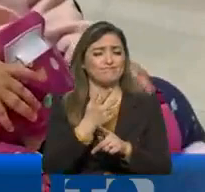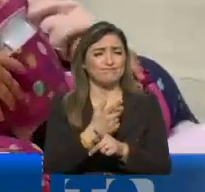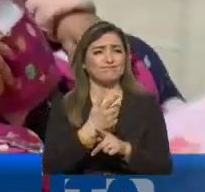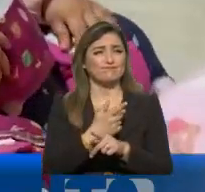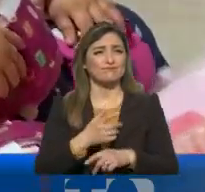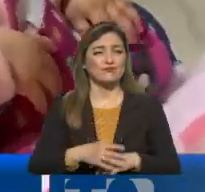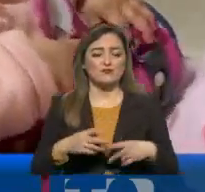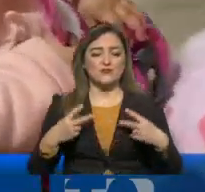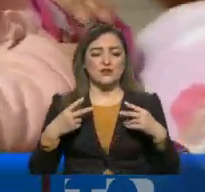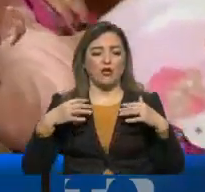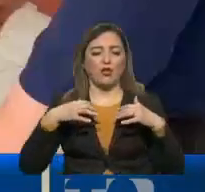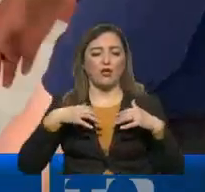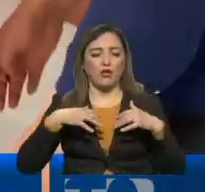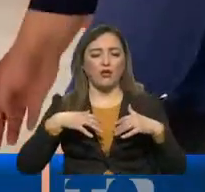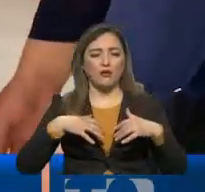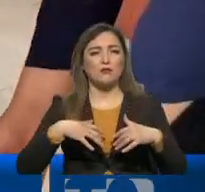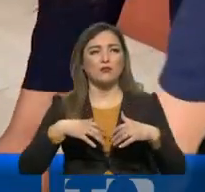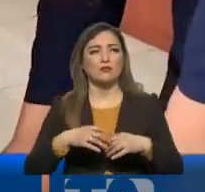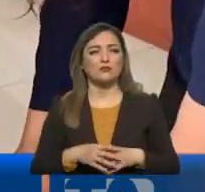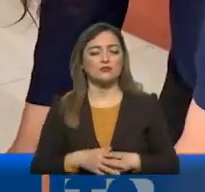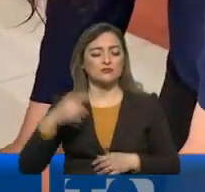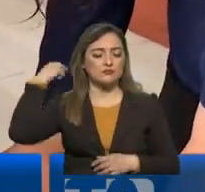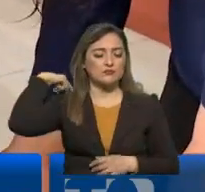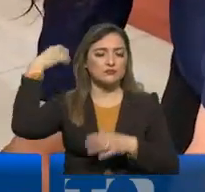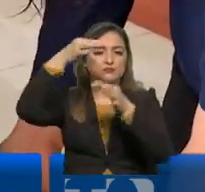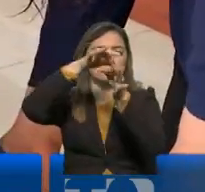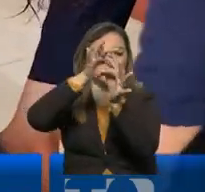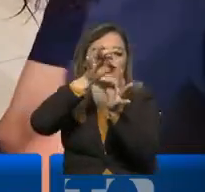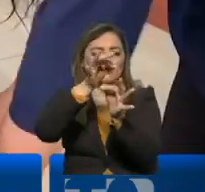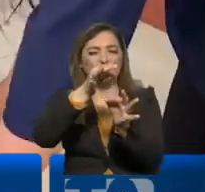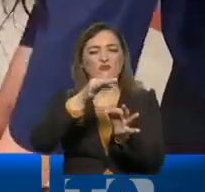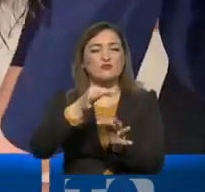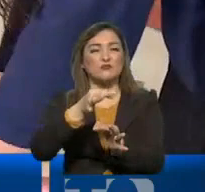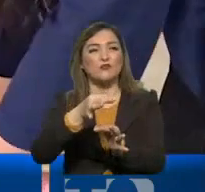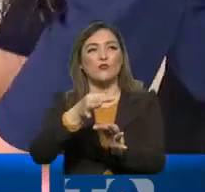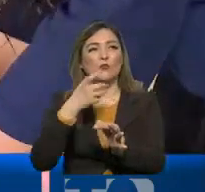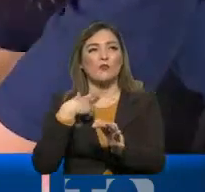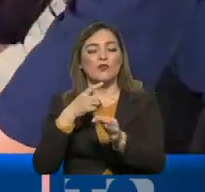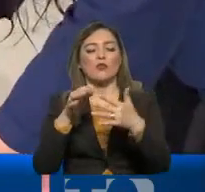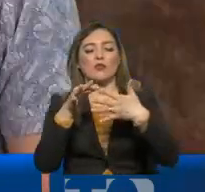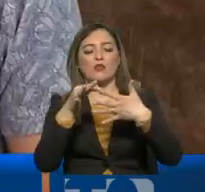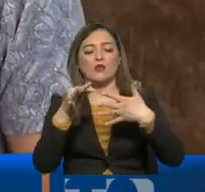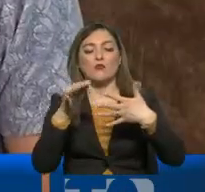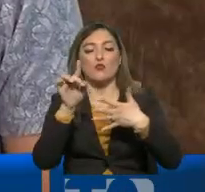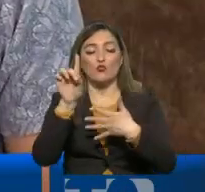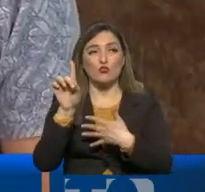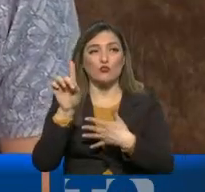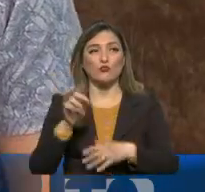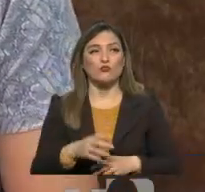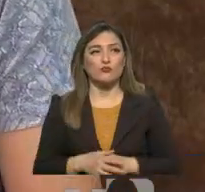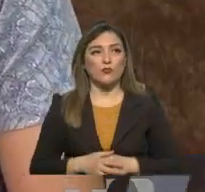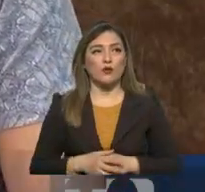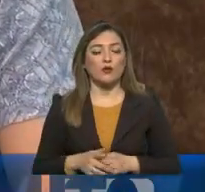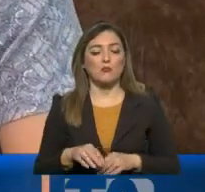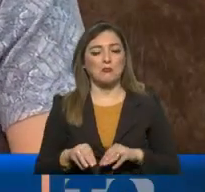las enfermedades más severas, atrofia espinomuscular tipo 1. Con el tiempo, ella se va atrofiando, es decir, va quedándose